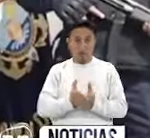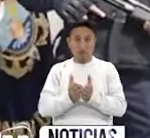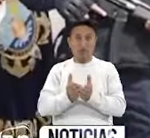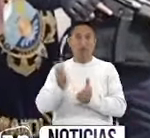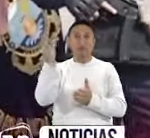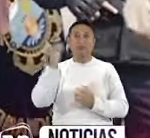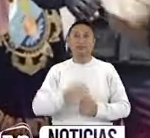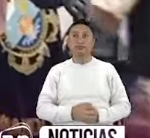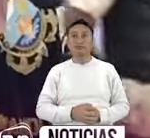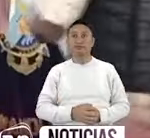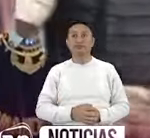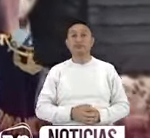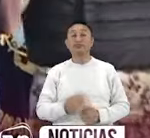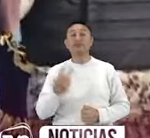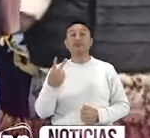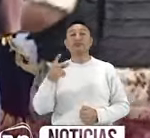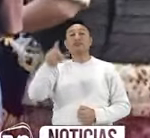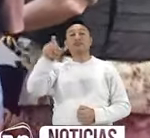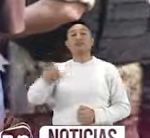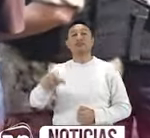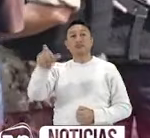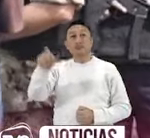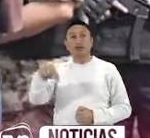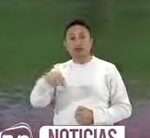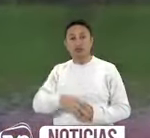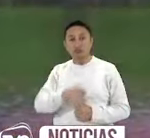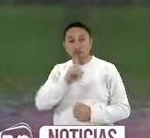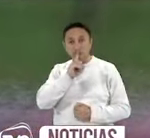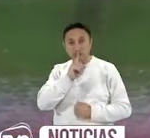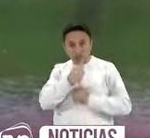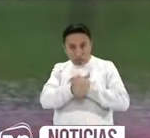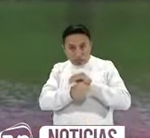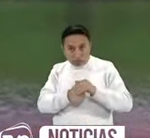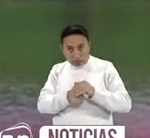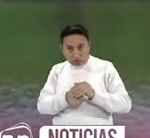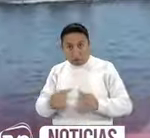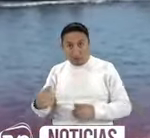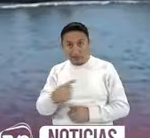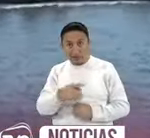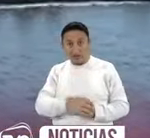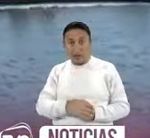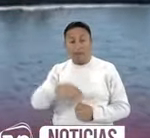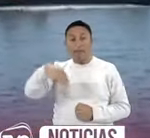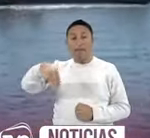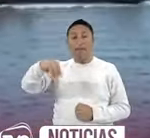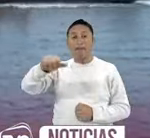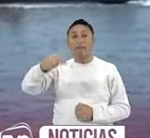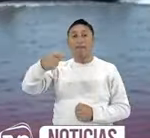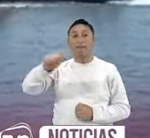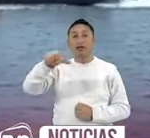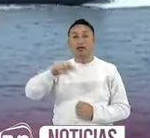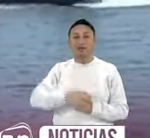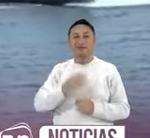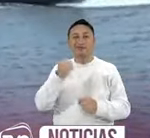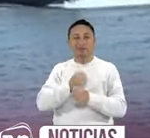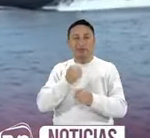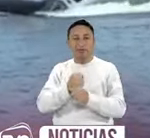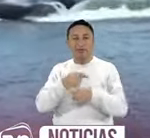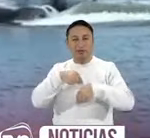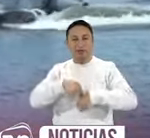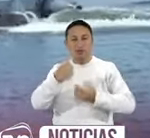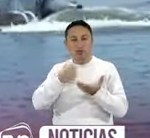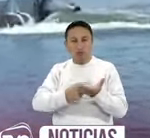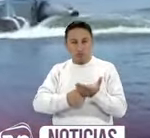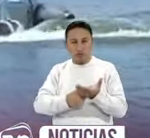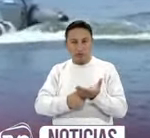Estos dos caballeros permanecían ocultos entre los manglares. Aparentemente trabajaban en una camaronera, pero eso solo